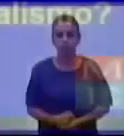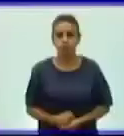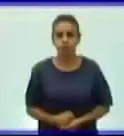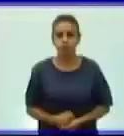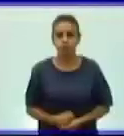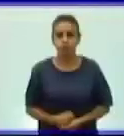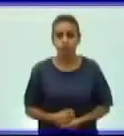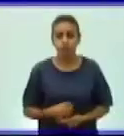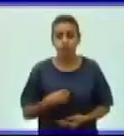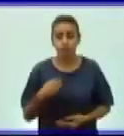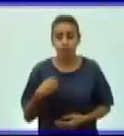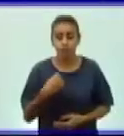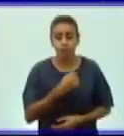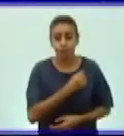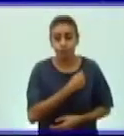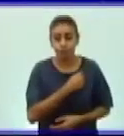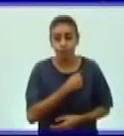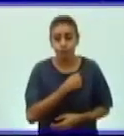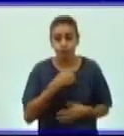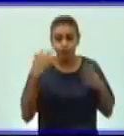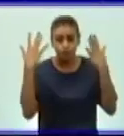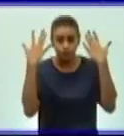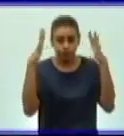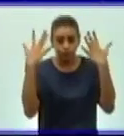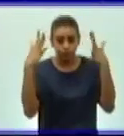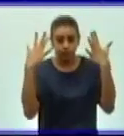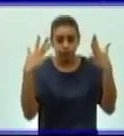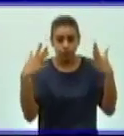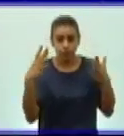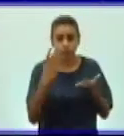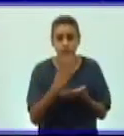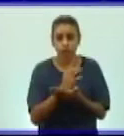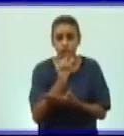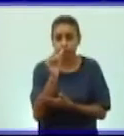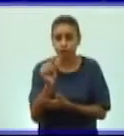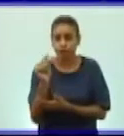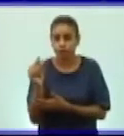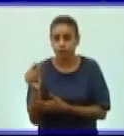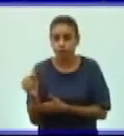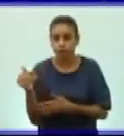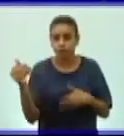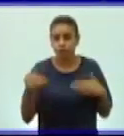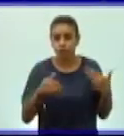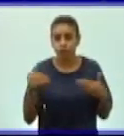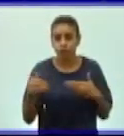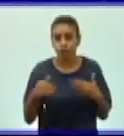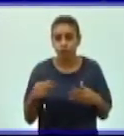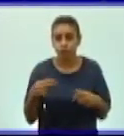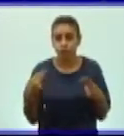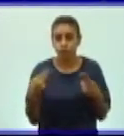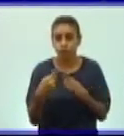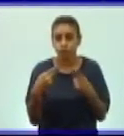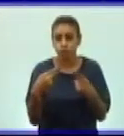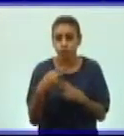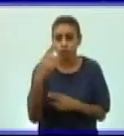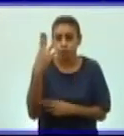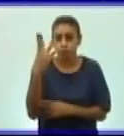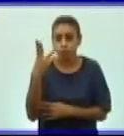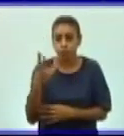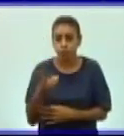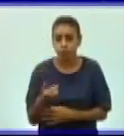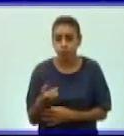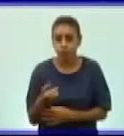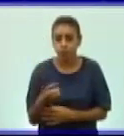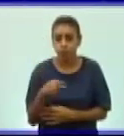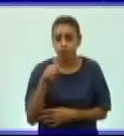Quiero aprovechar este espacio, queridos estudiantes, para felicitar a los estudiantes que participaron en el concurso nacional de matemáticas. Matemáticas es una asignatura que